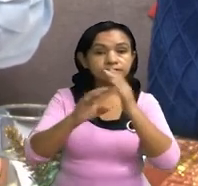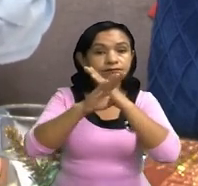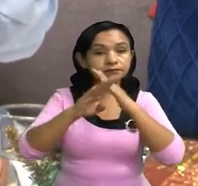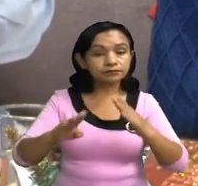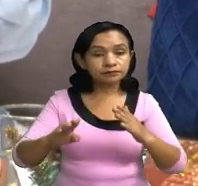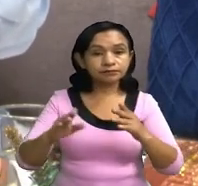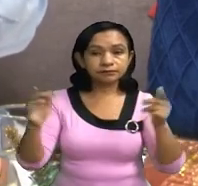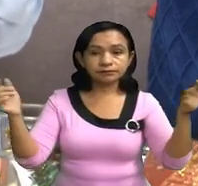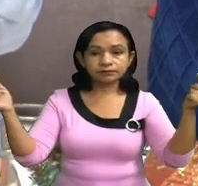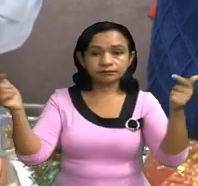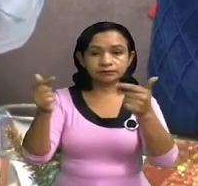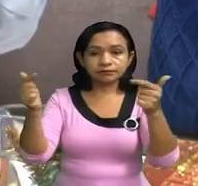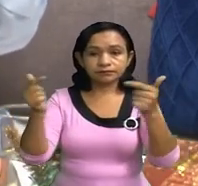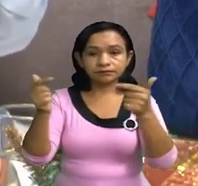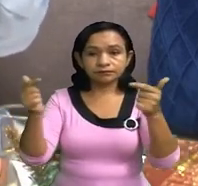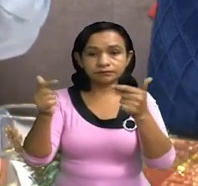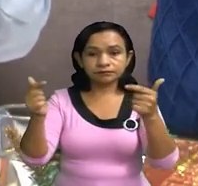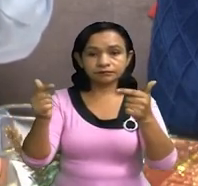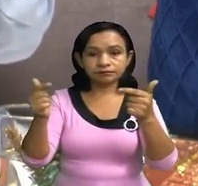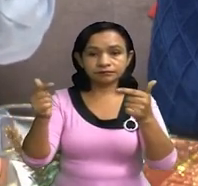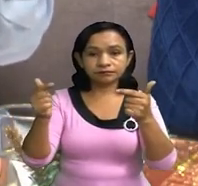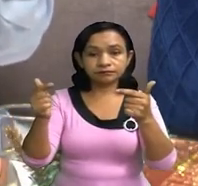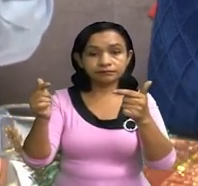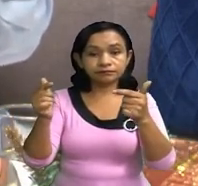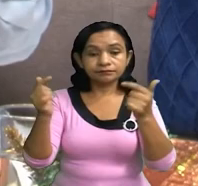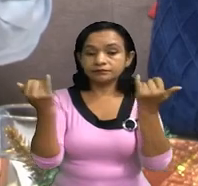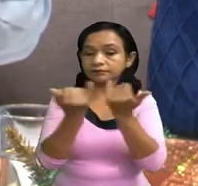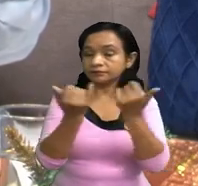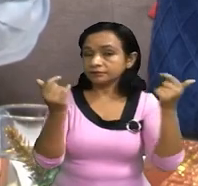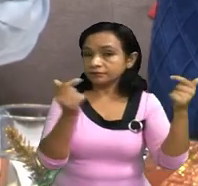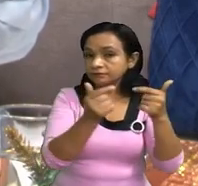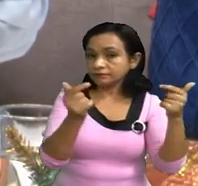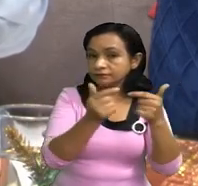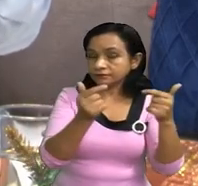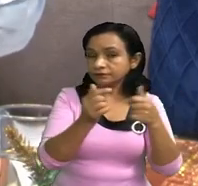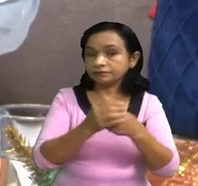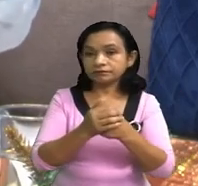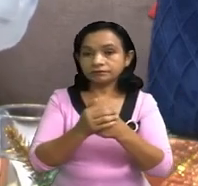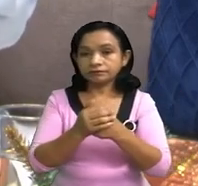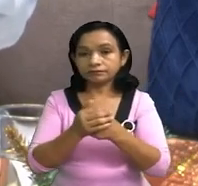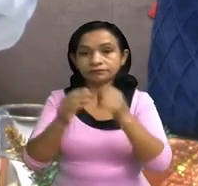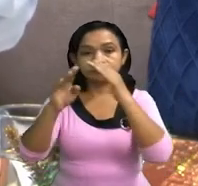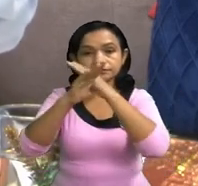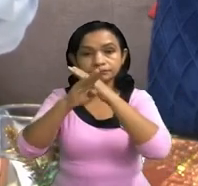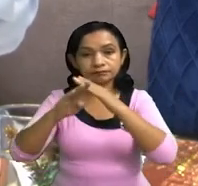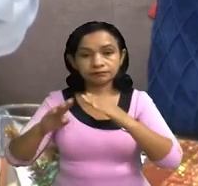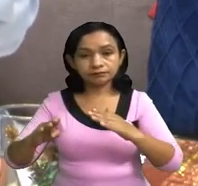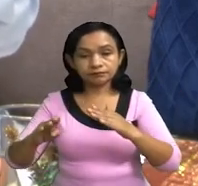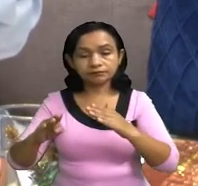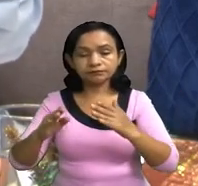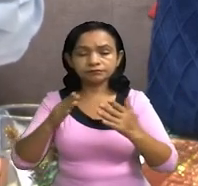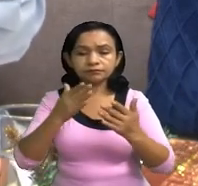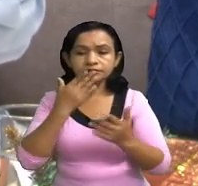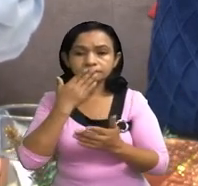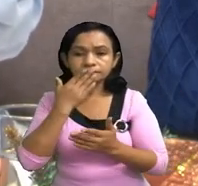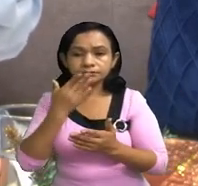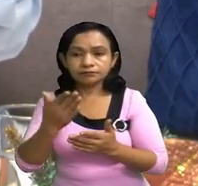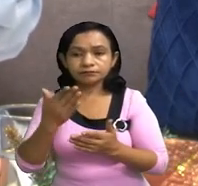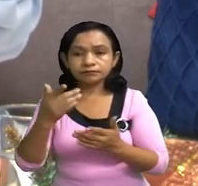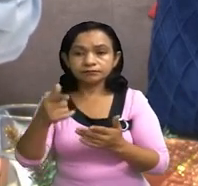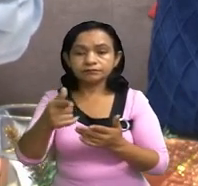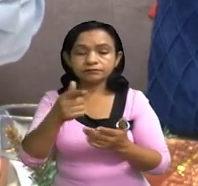La guerra engendra guerra, paz es la ternura